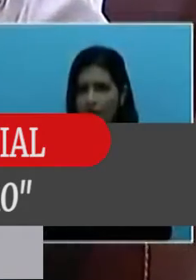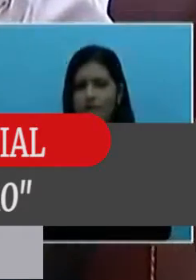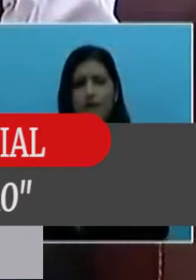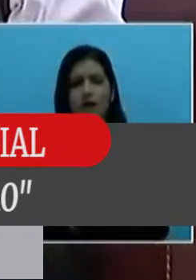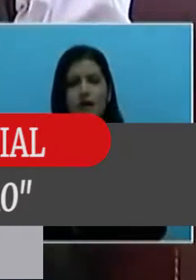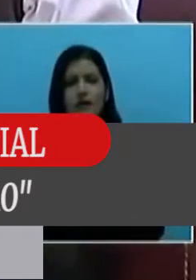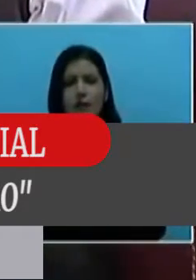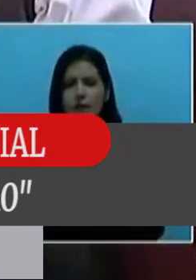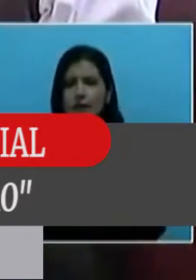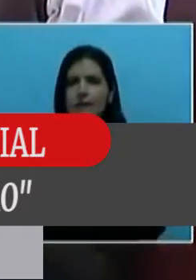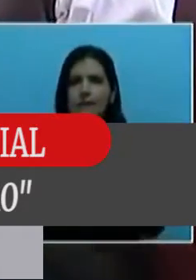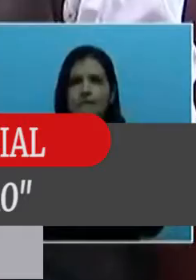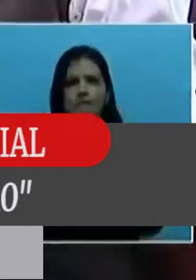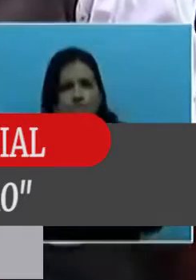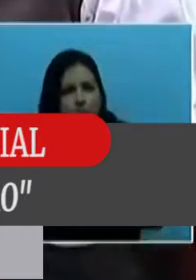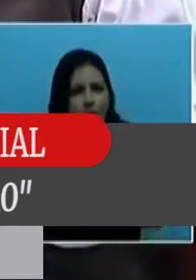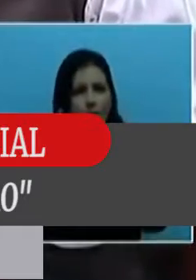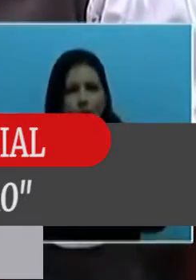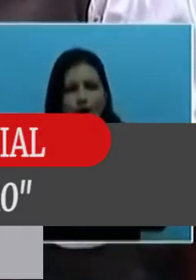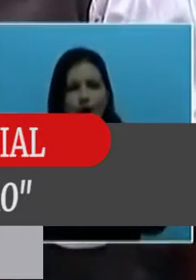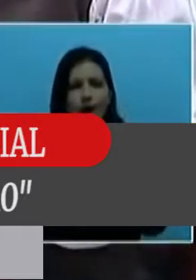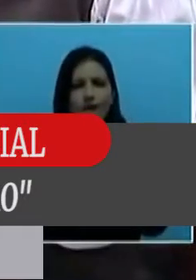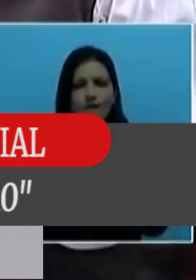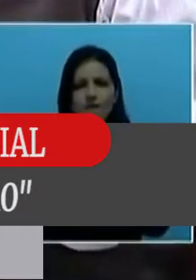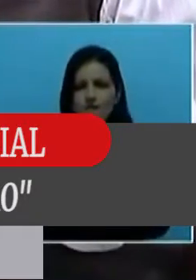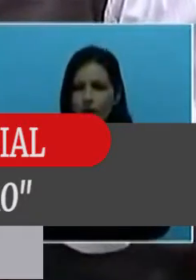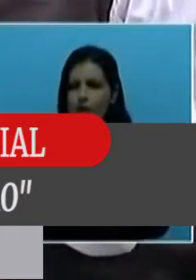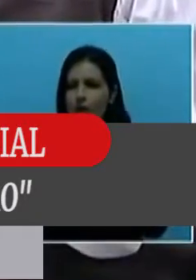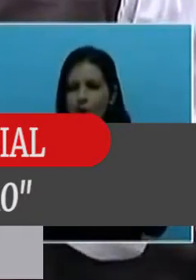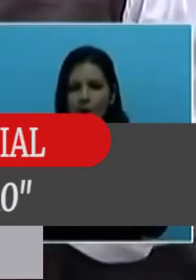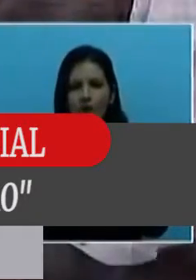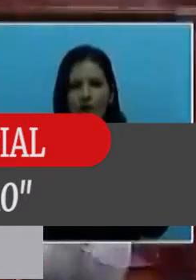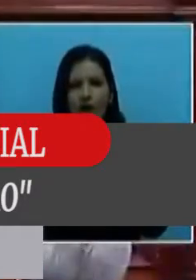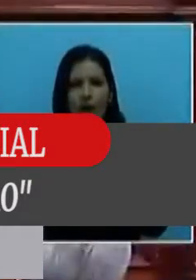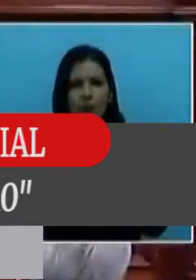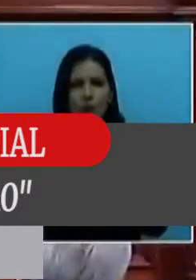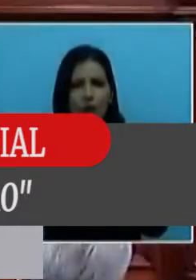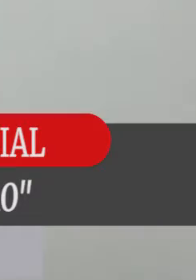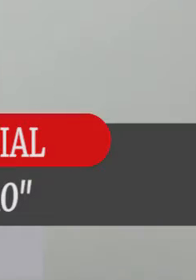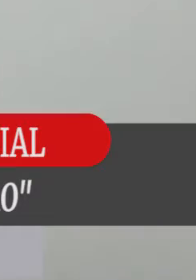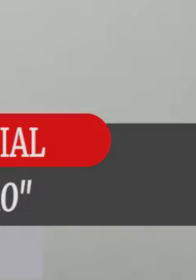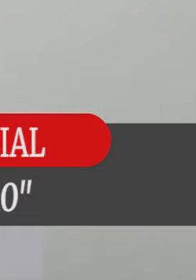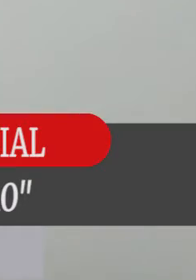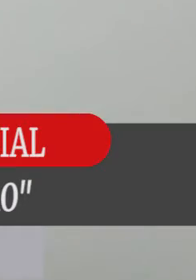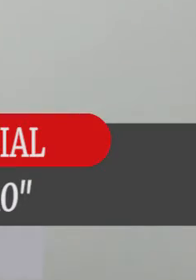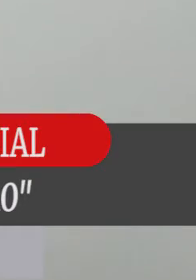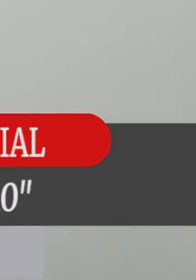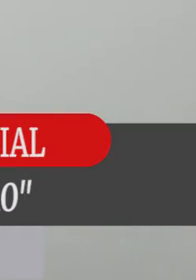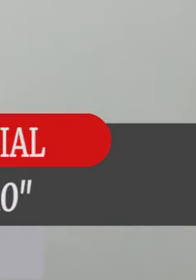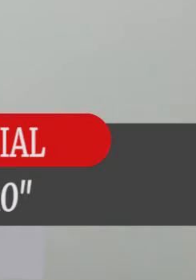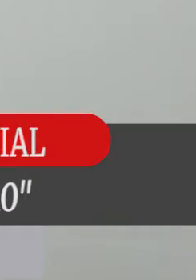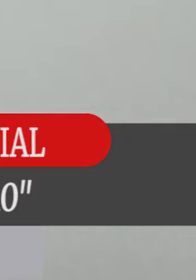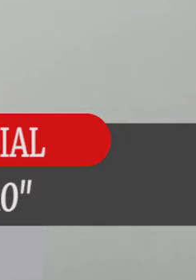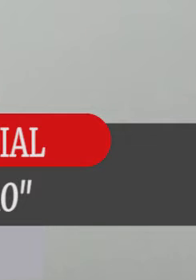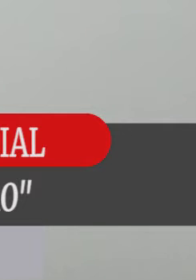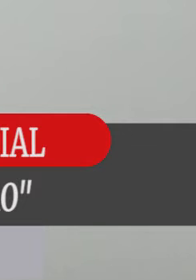que ver qué hacía con los niños al otro día, que no los iba a mandar a la escuela. Bueno, esto creo que se da